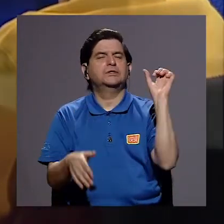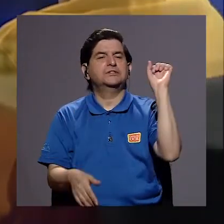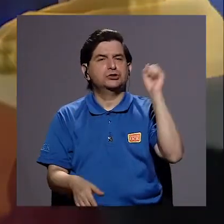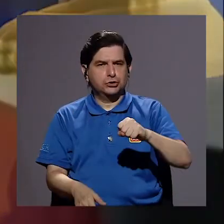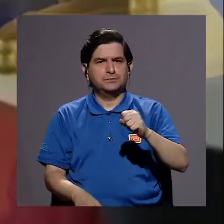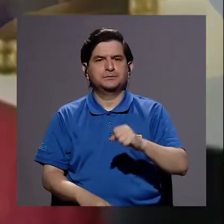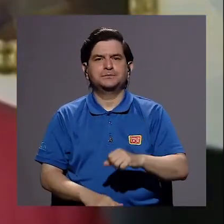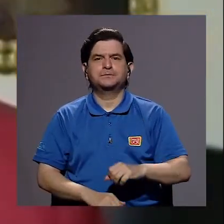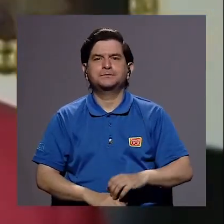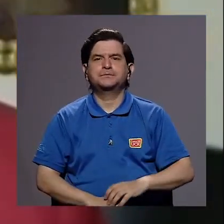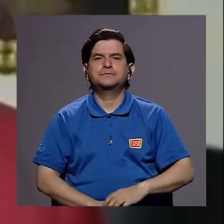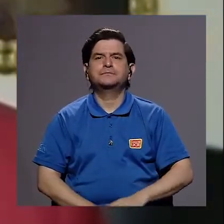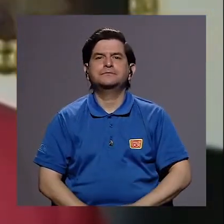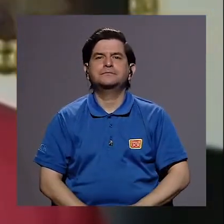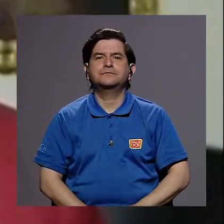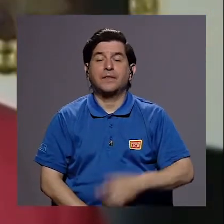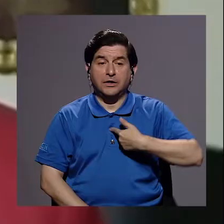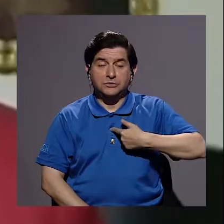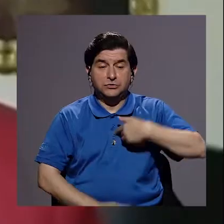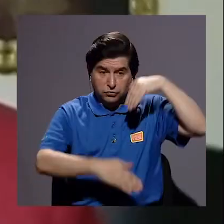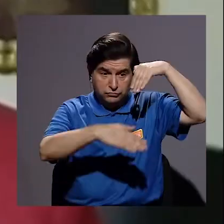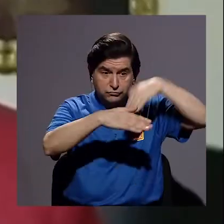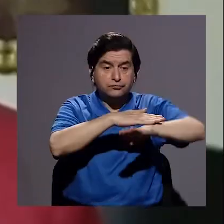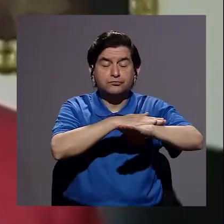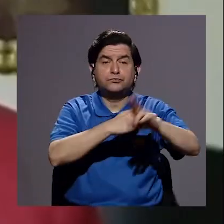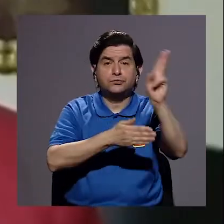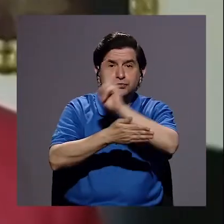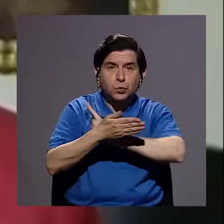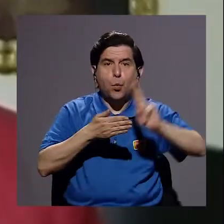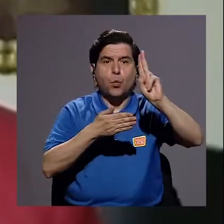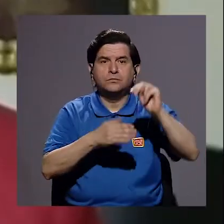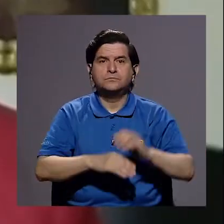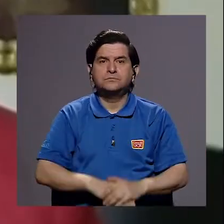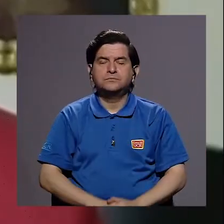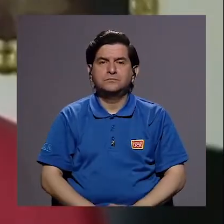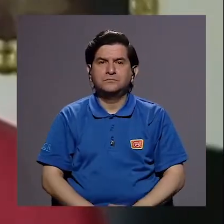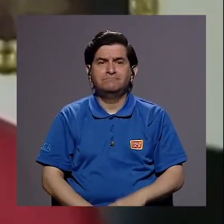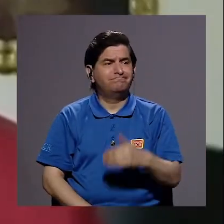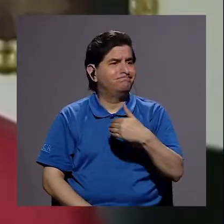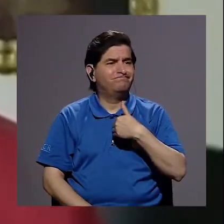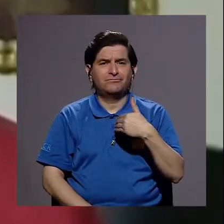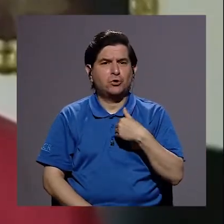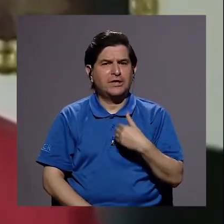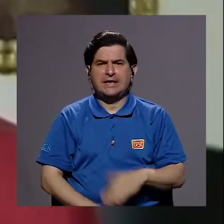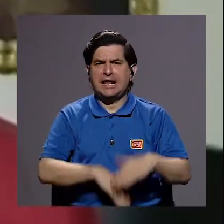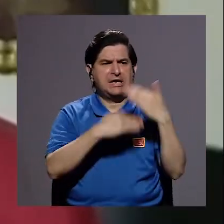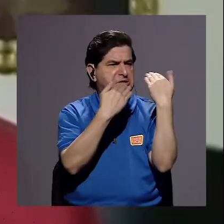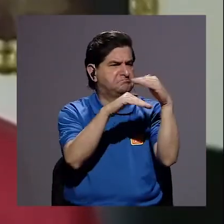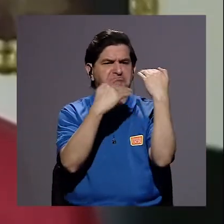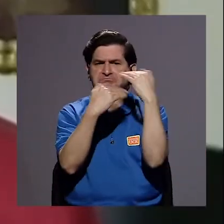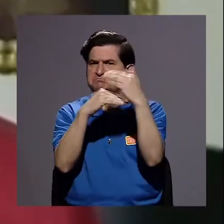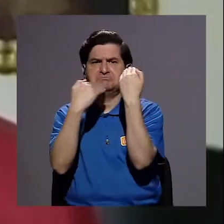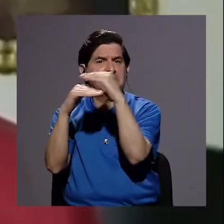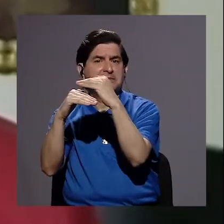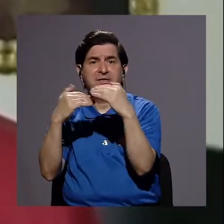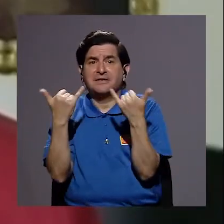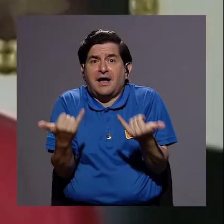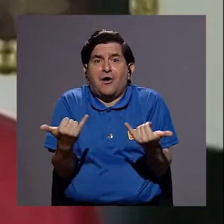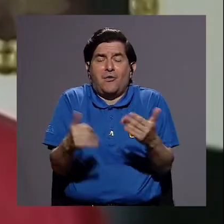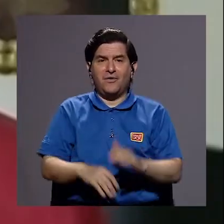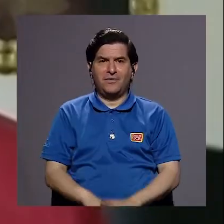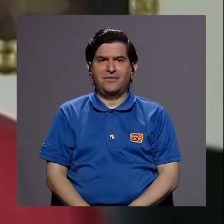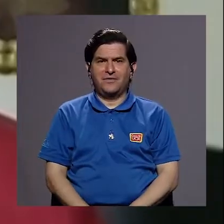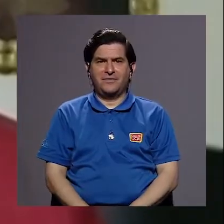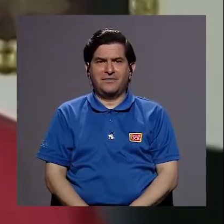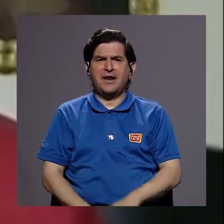estudiara. Y cuando yo entré a la universidad, entonces no tenía restricciones ni límites.